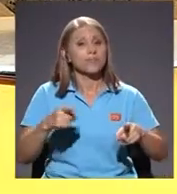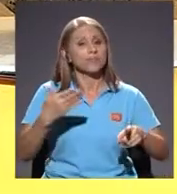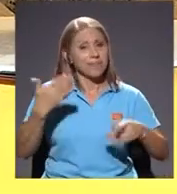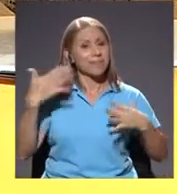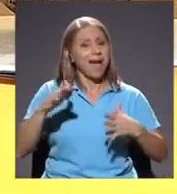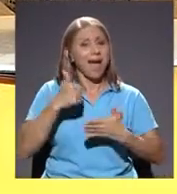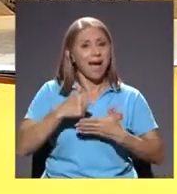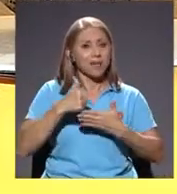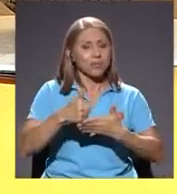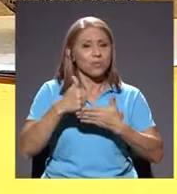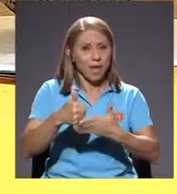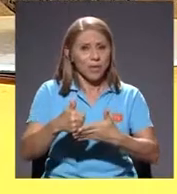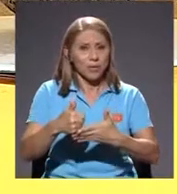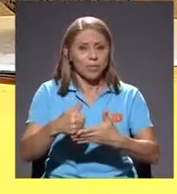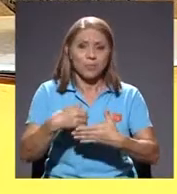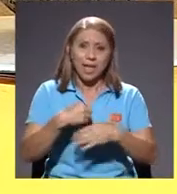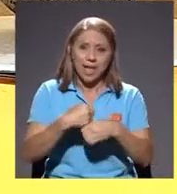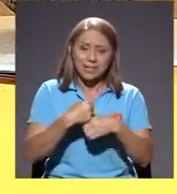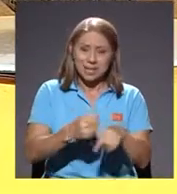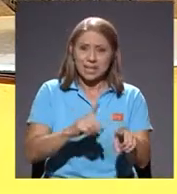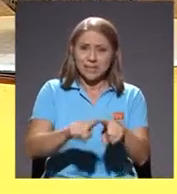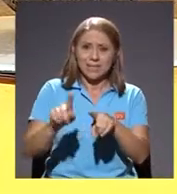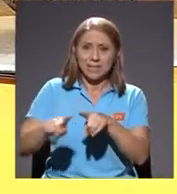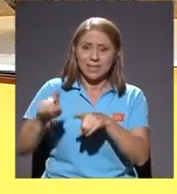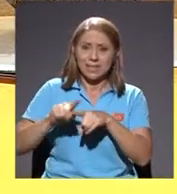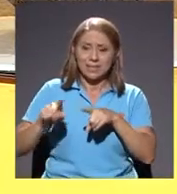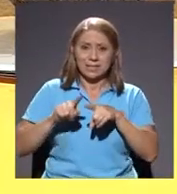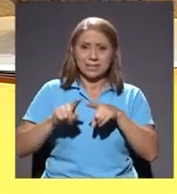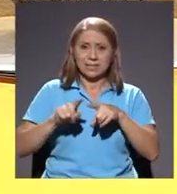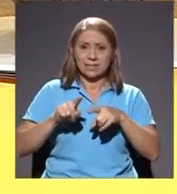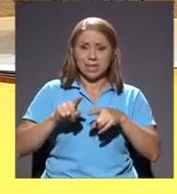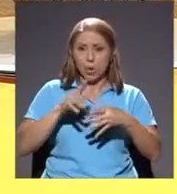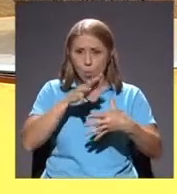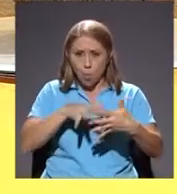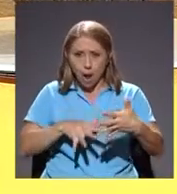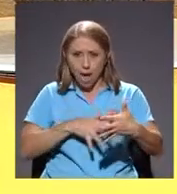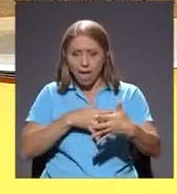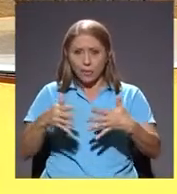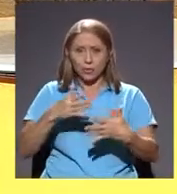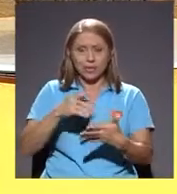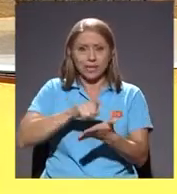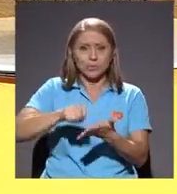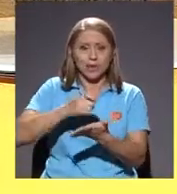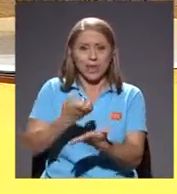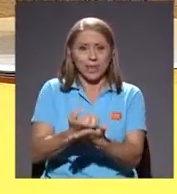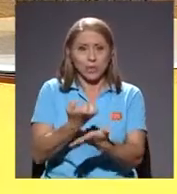cuadros que la universidad nacional en su escuela de economía ha tenido y